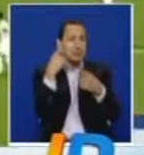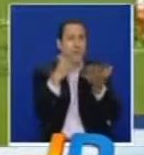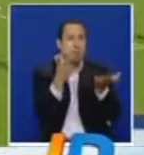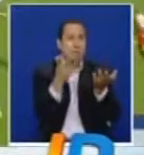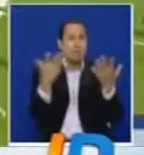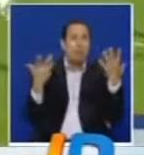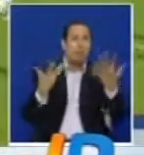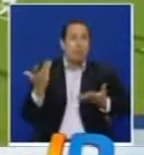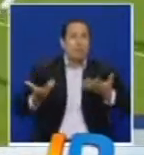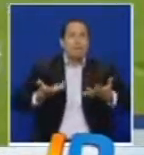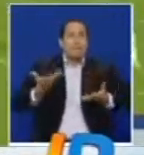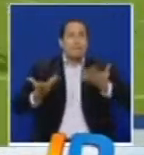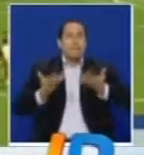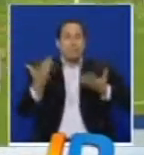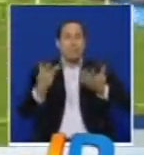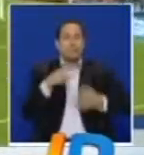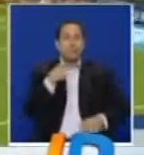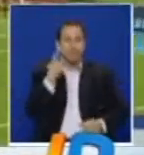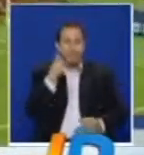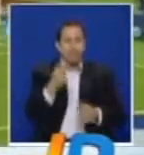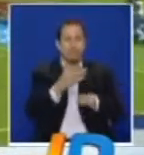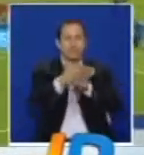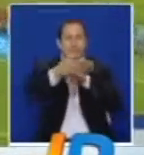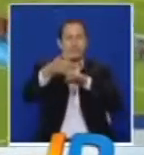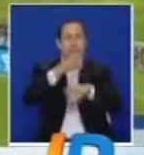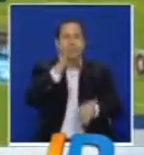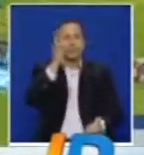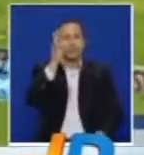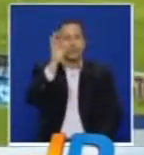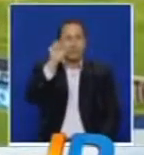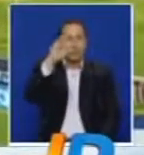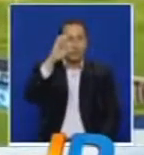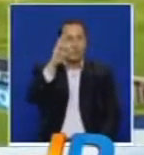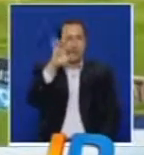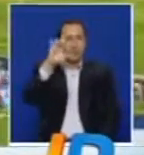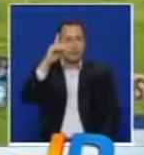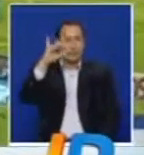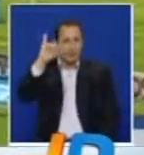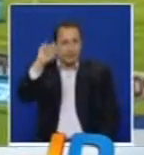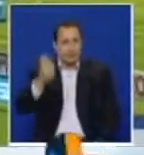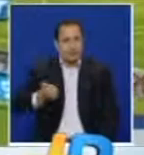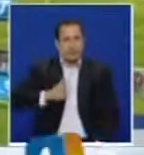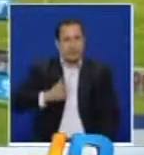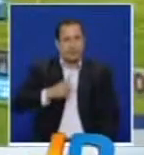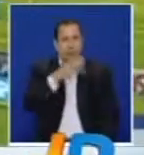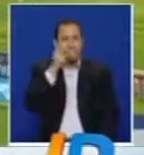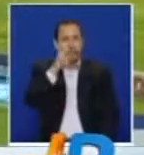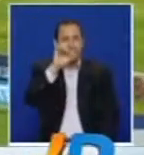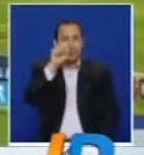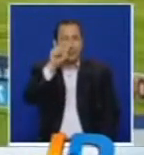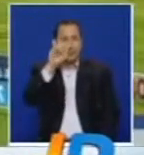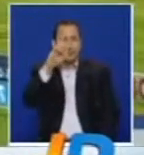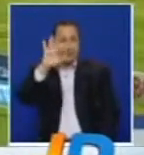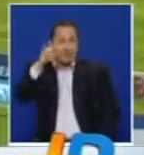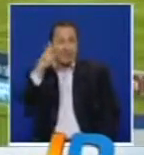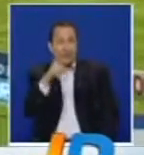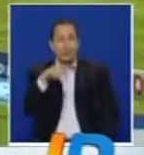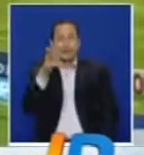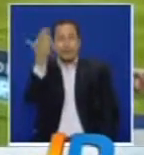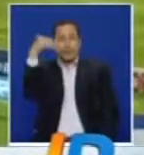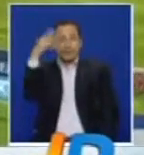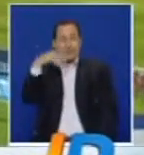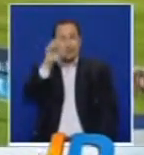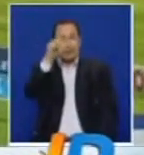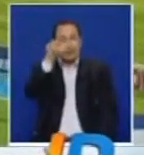nada. En la parte complementaria, Tancredi sentenciaría el marcador. Aprovecha un rebote que deja Biafara tras un remate de Estrada y define